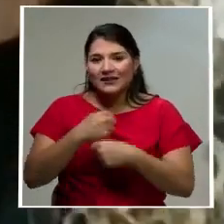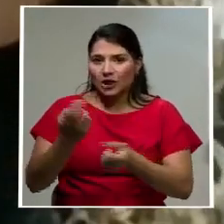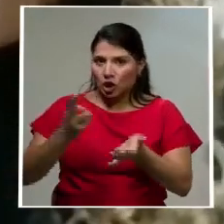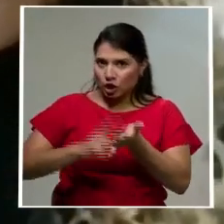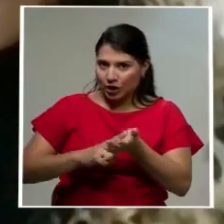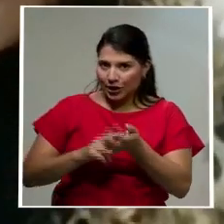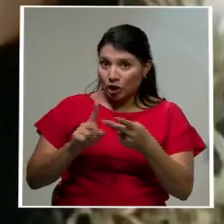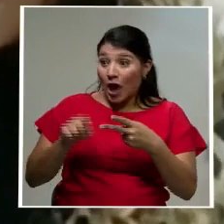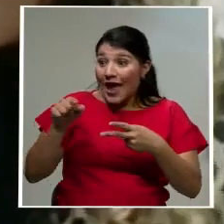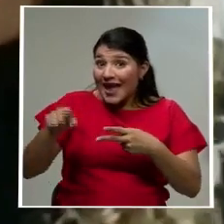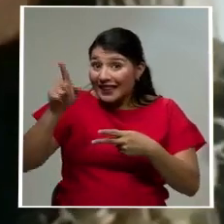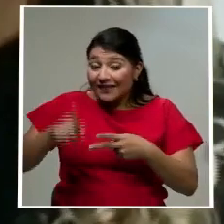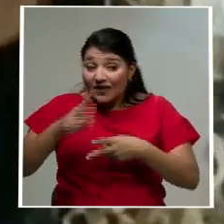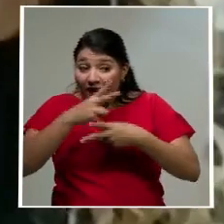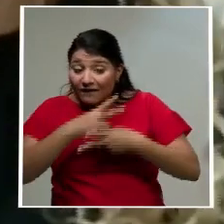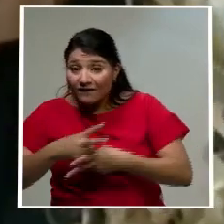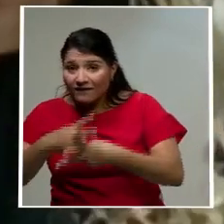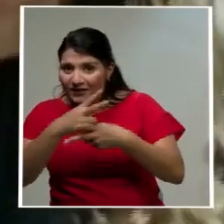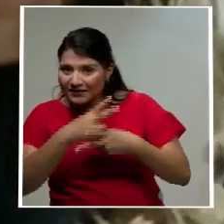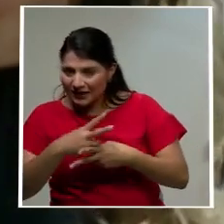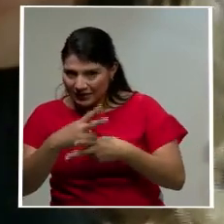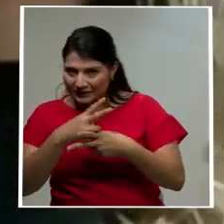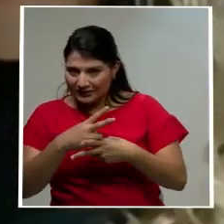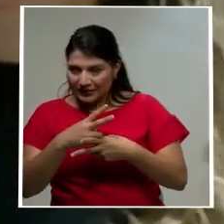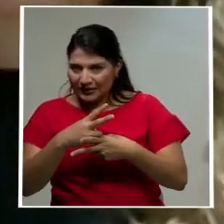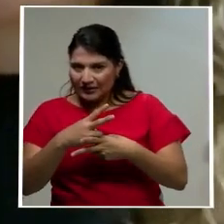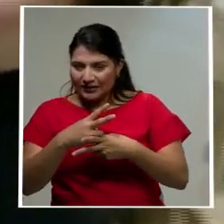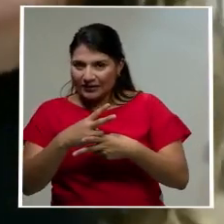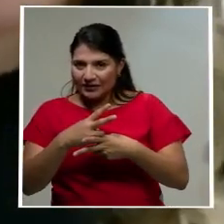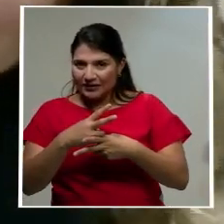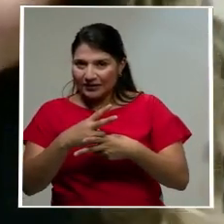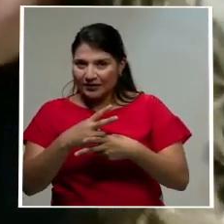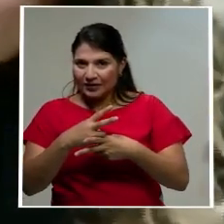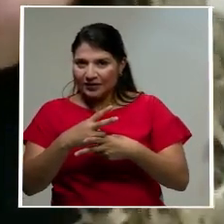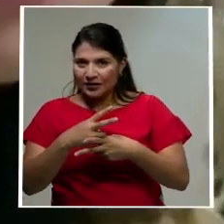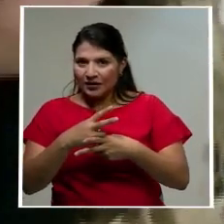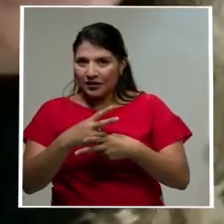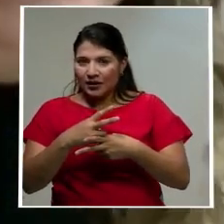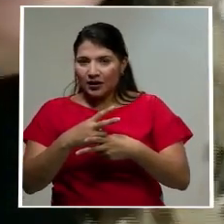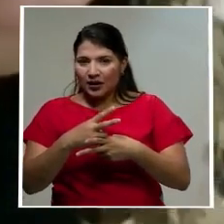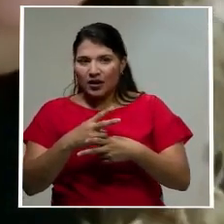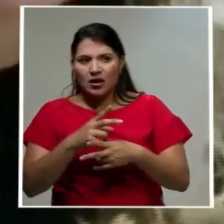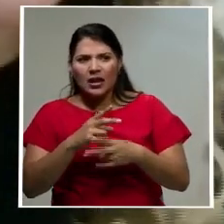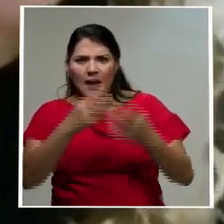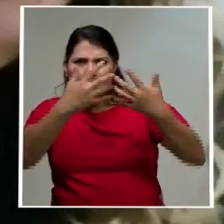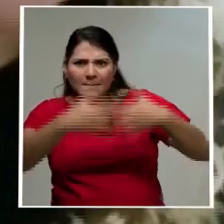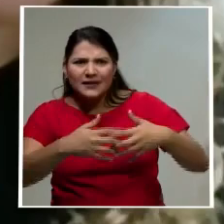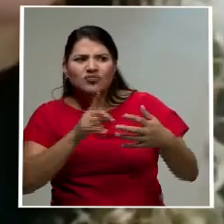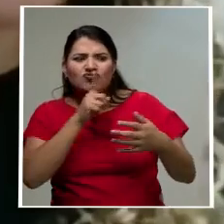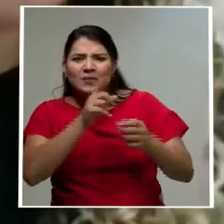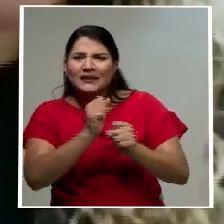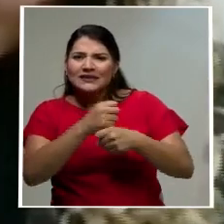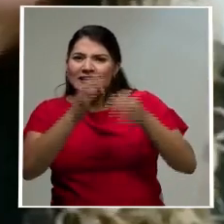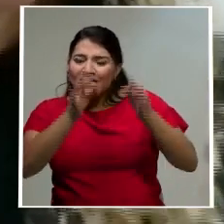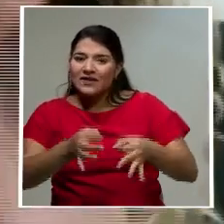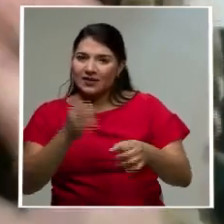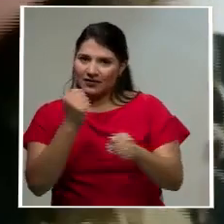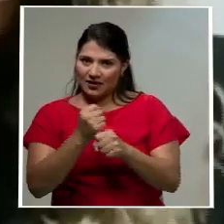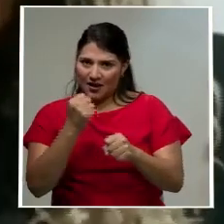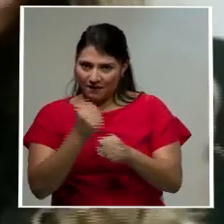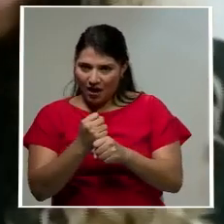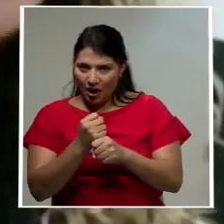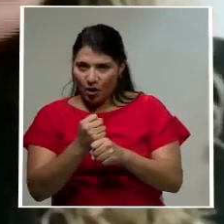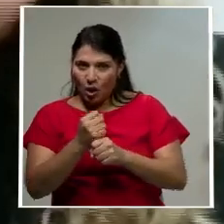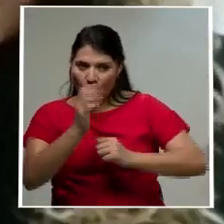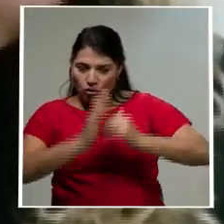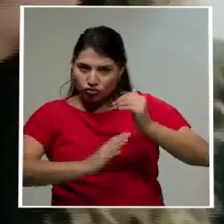es el que tenía que fiscalizar que Pedro de los Palotes estuviera haciendo su trabajo, ¿verdad? Que era